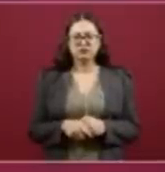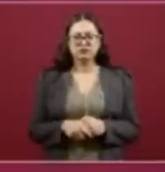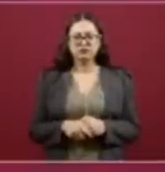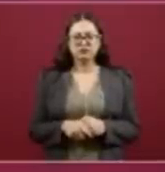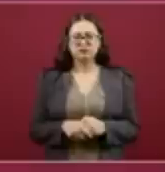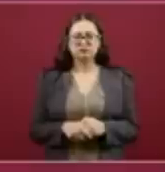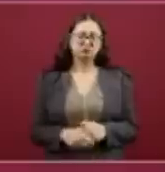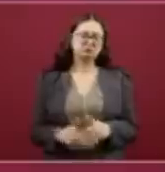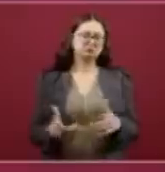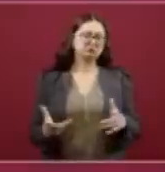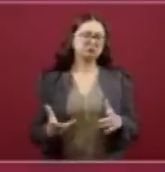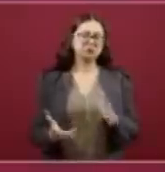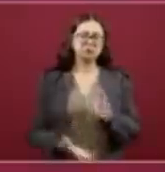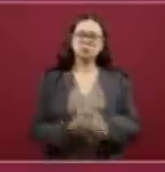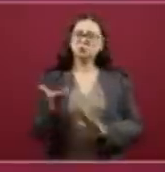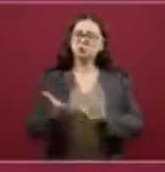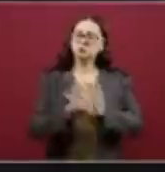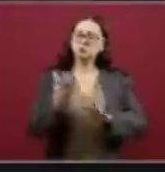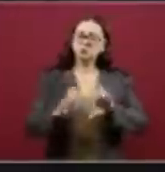cuesta